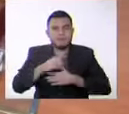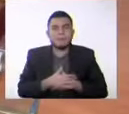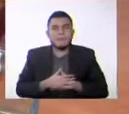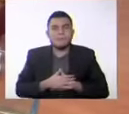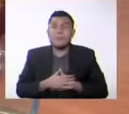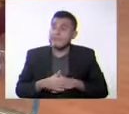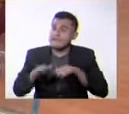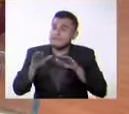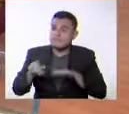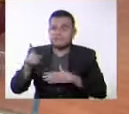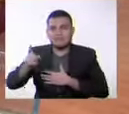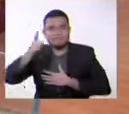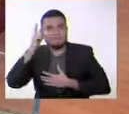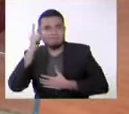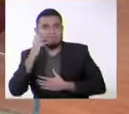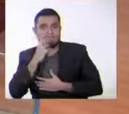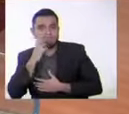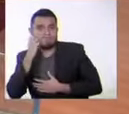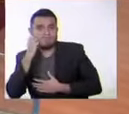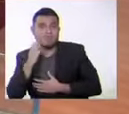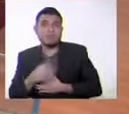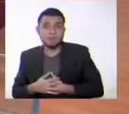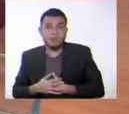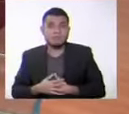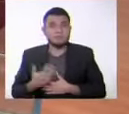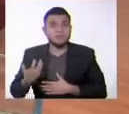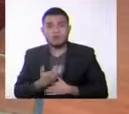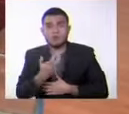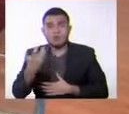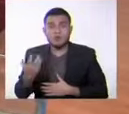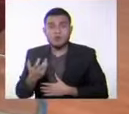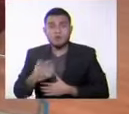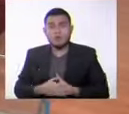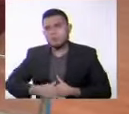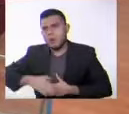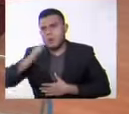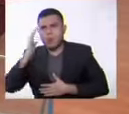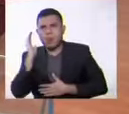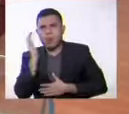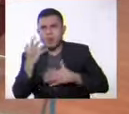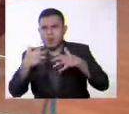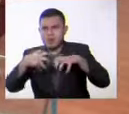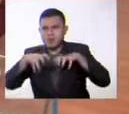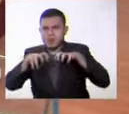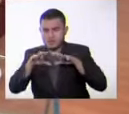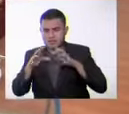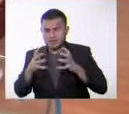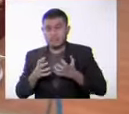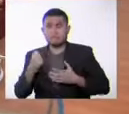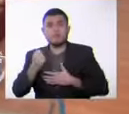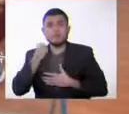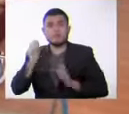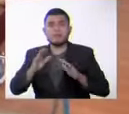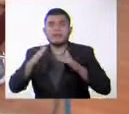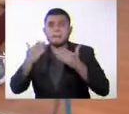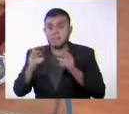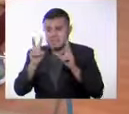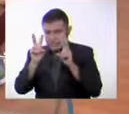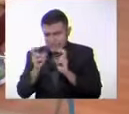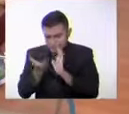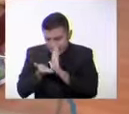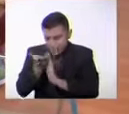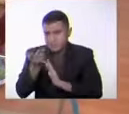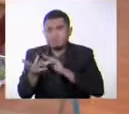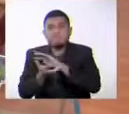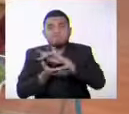a la intervención de Federico, las cumbres de la Tierra y otras convenciones han sido importantes para situar este tema del medio